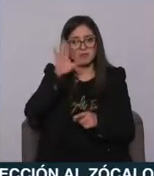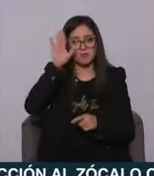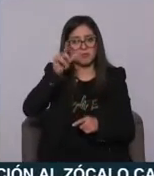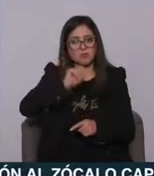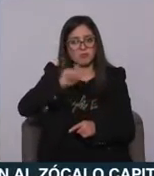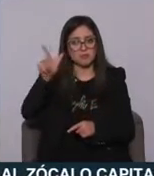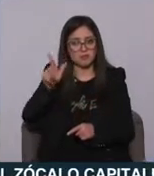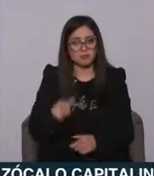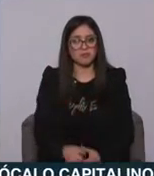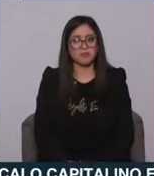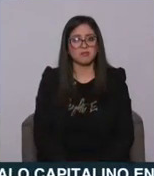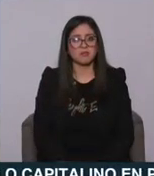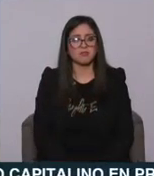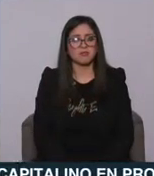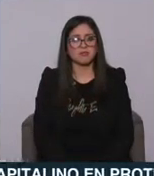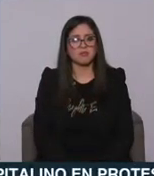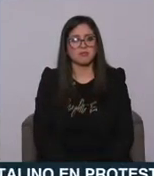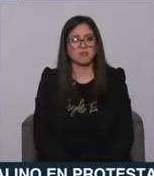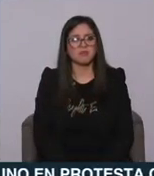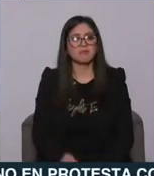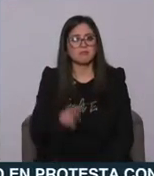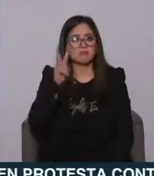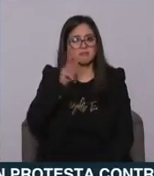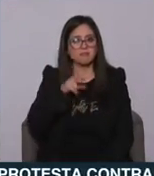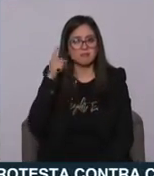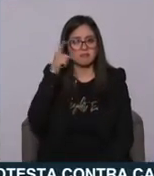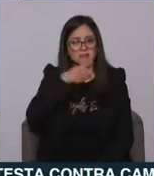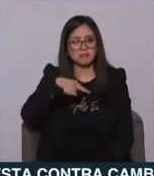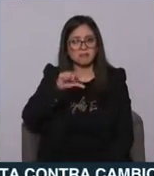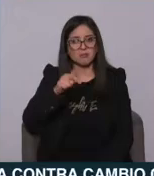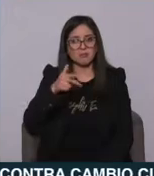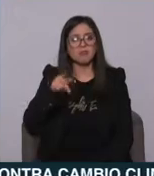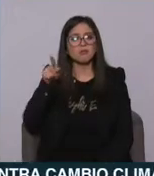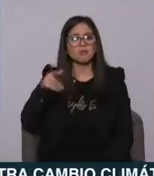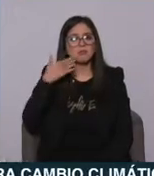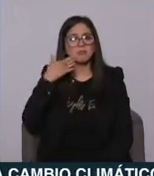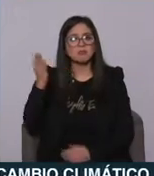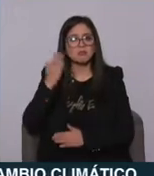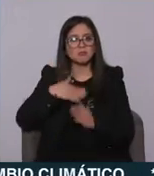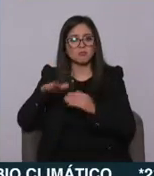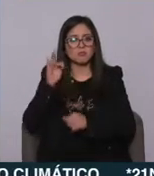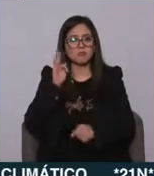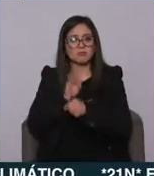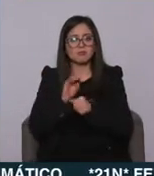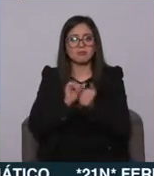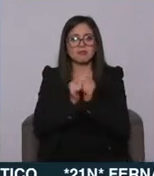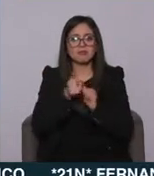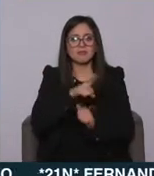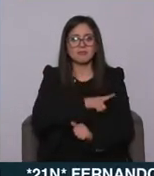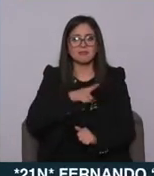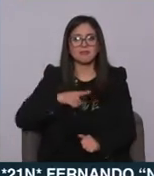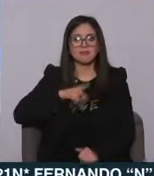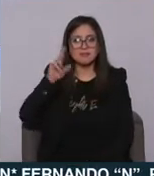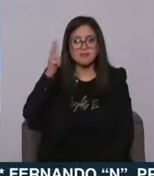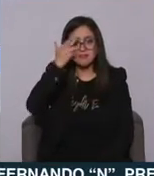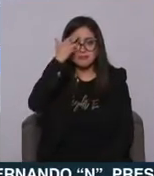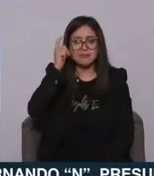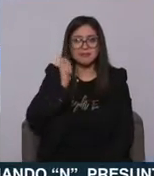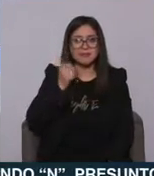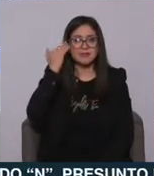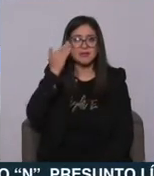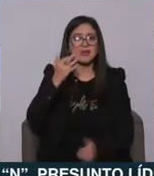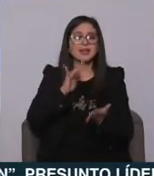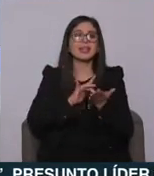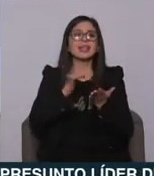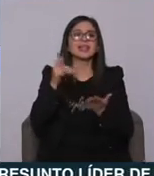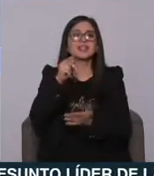Profesional, ¿no, Toño? Sí, se ve complicado, los aguacateros están muy bien parados a la defensiva y recordar que se bajaba la serie acá. Pues